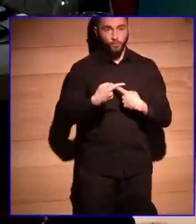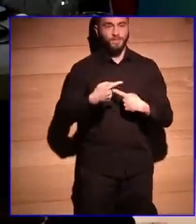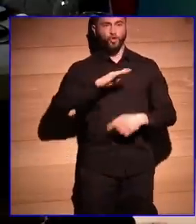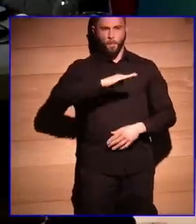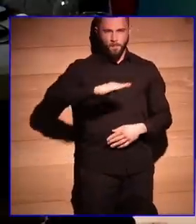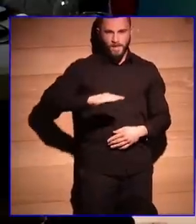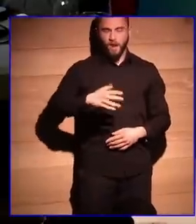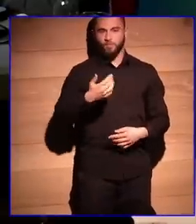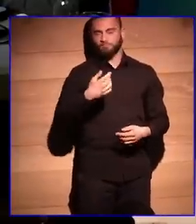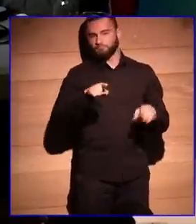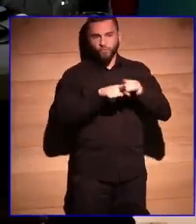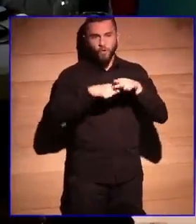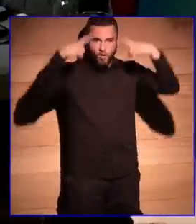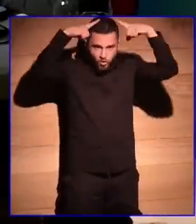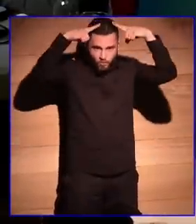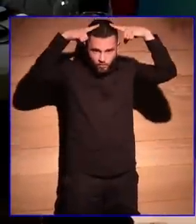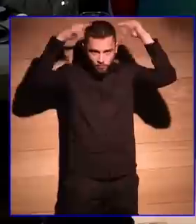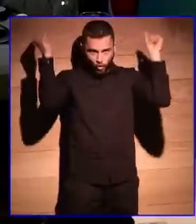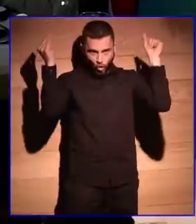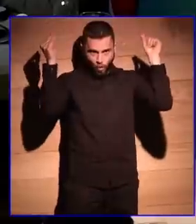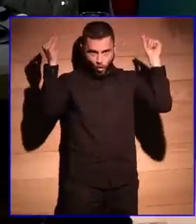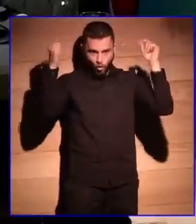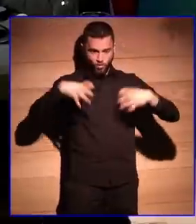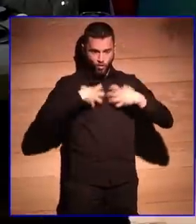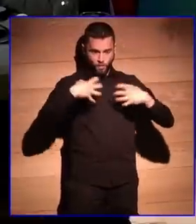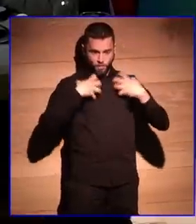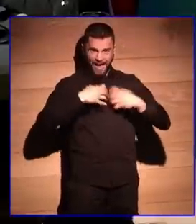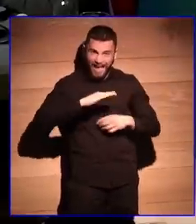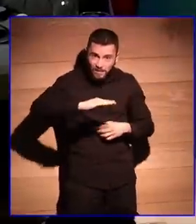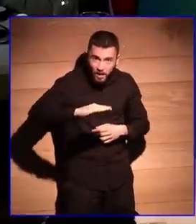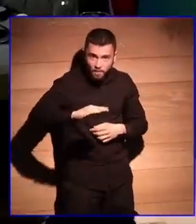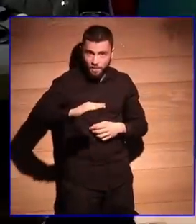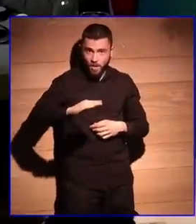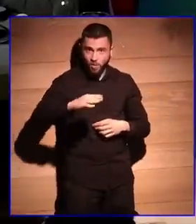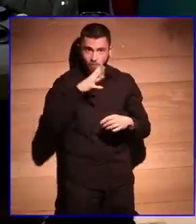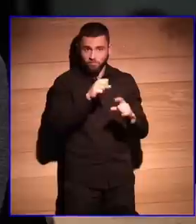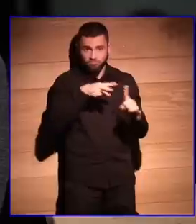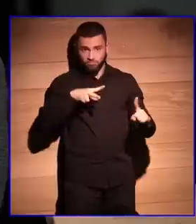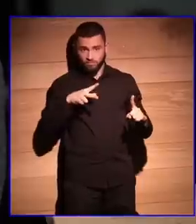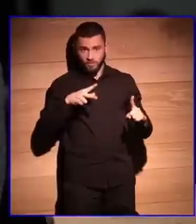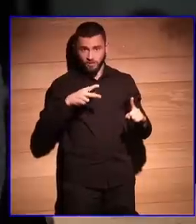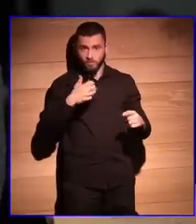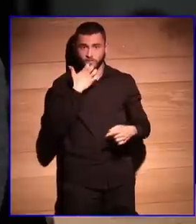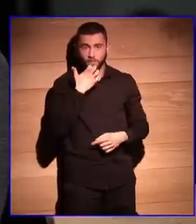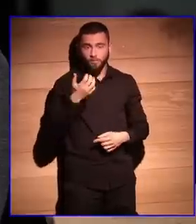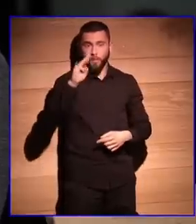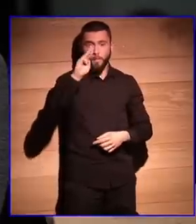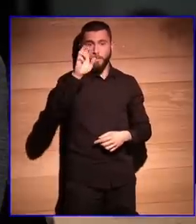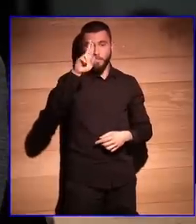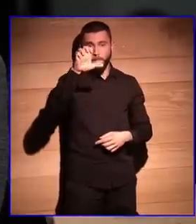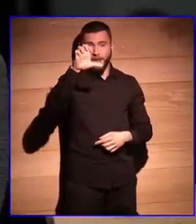oveja, simplemente, nuevamente, por una cuestión de perspectiva. Pienso, por ejemplo, en Depredador, pienso en Predator o pienso en